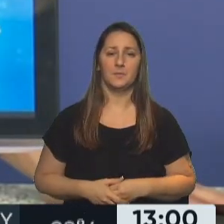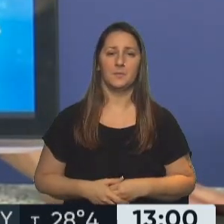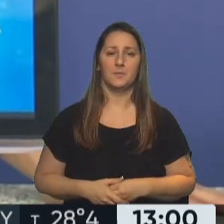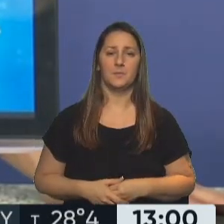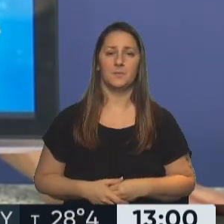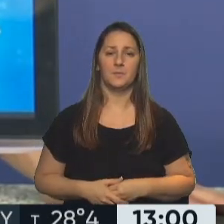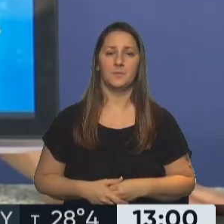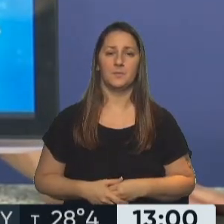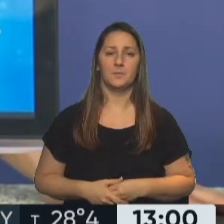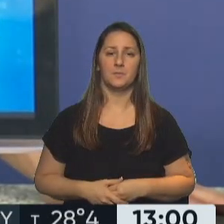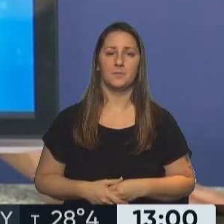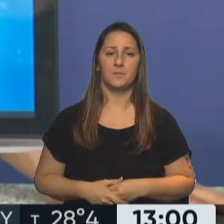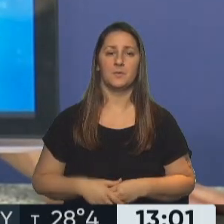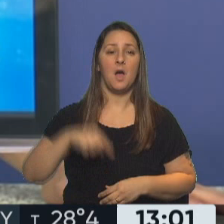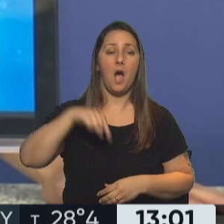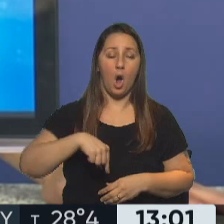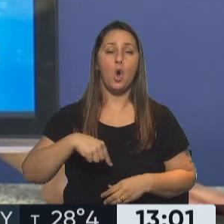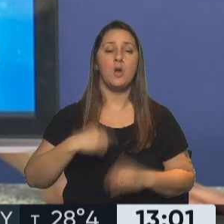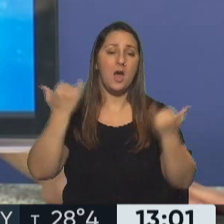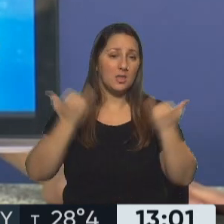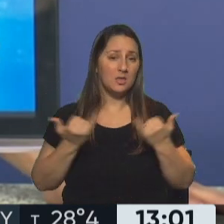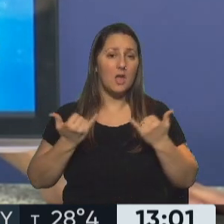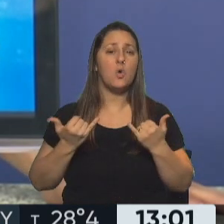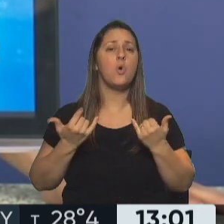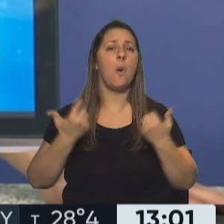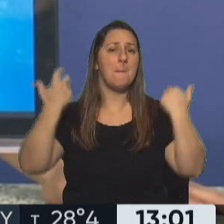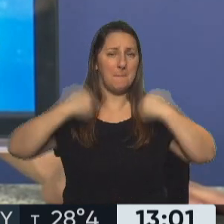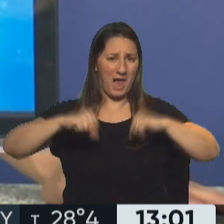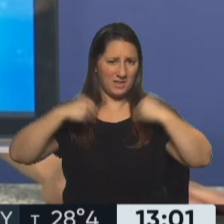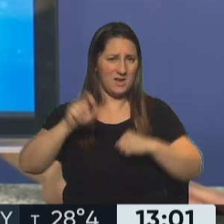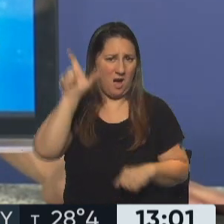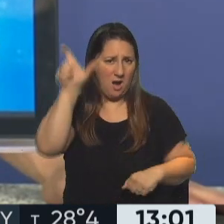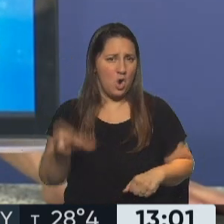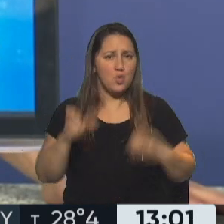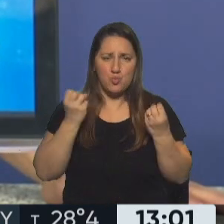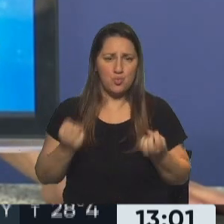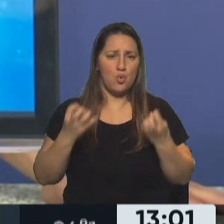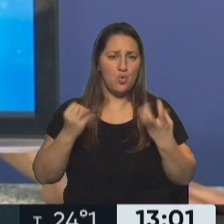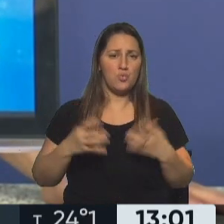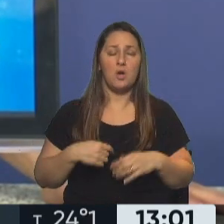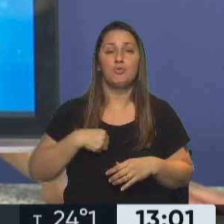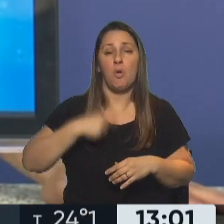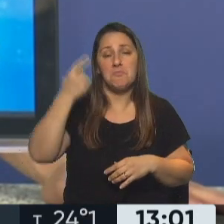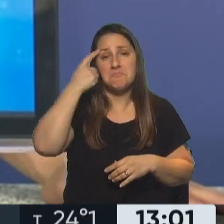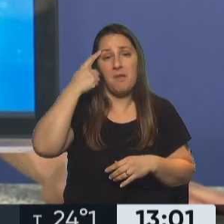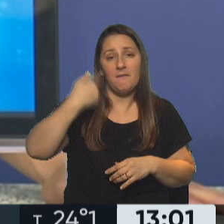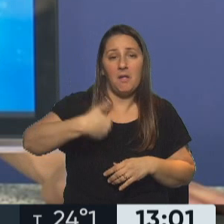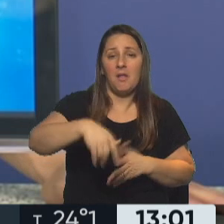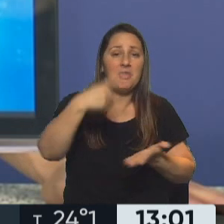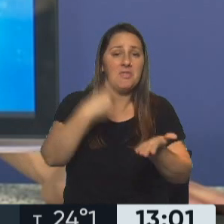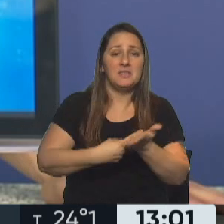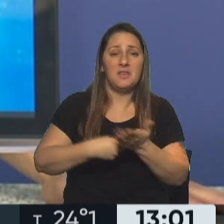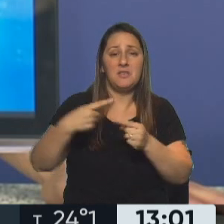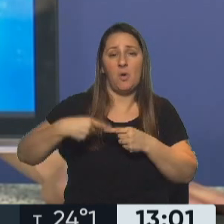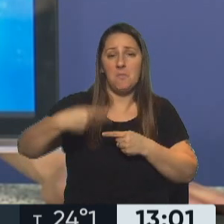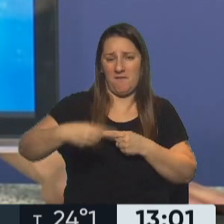suerte también lo tengo ahora a disposición Es una excelente práctica y nada lo decidiré en estos días